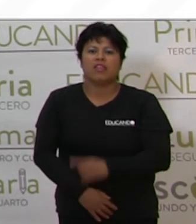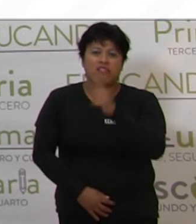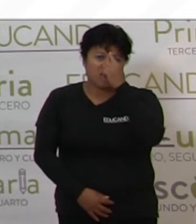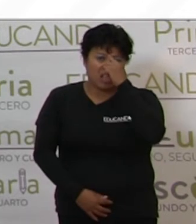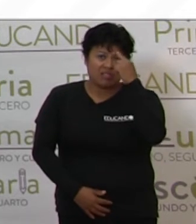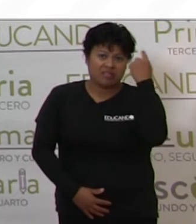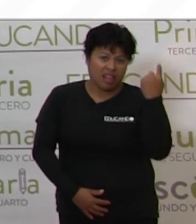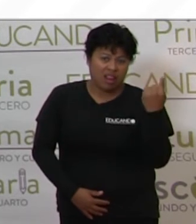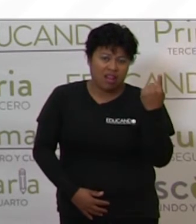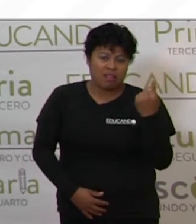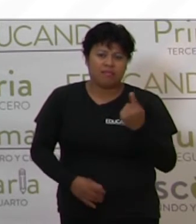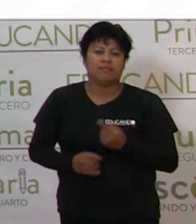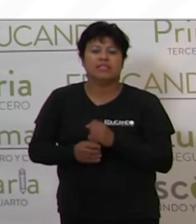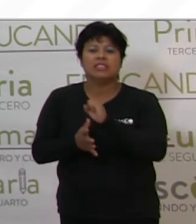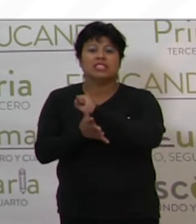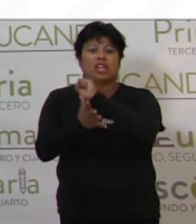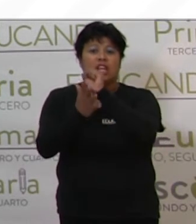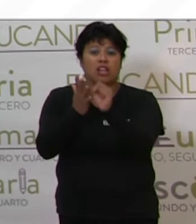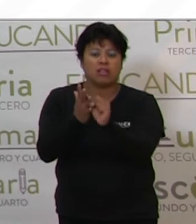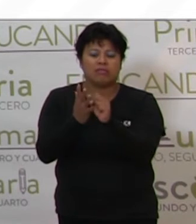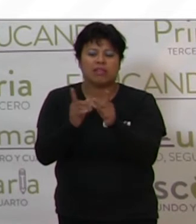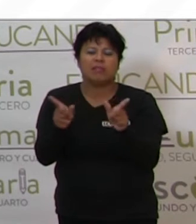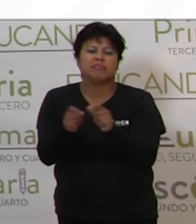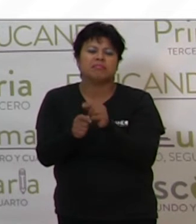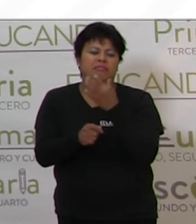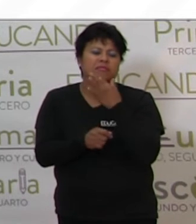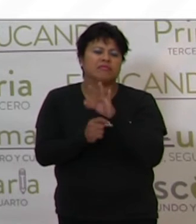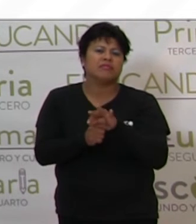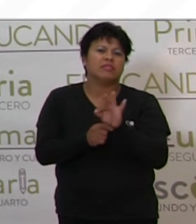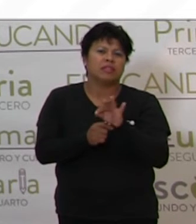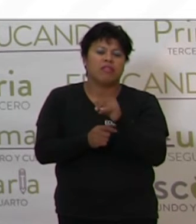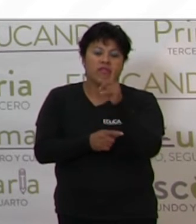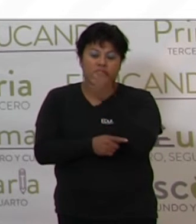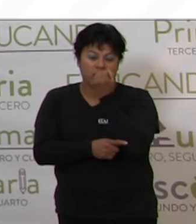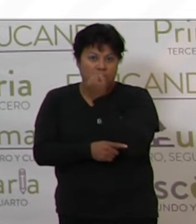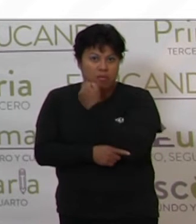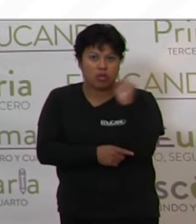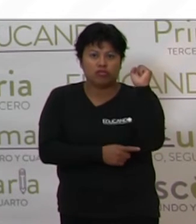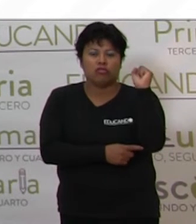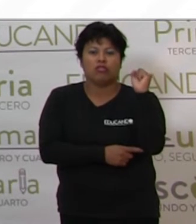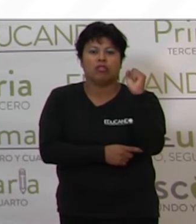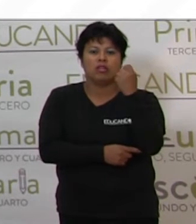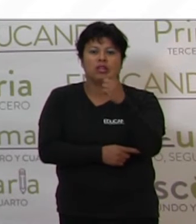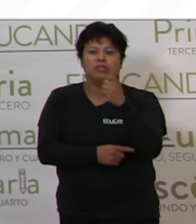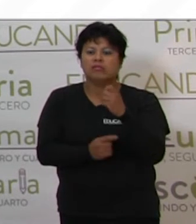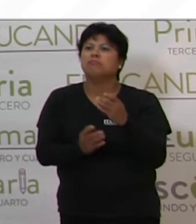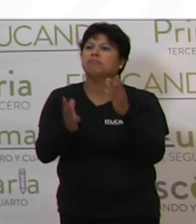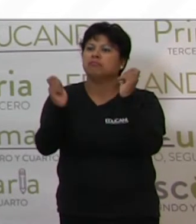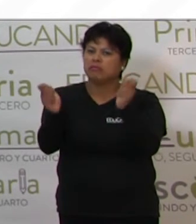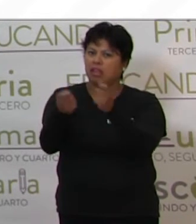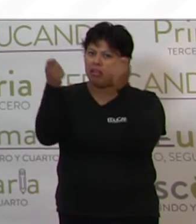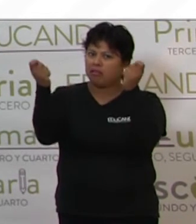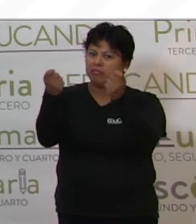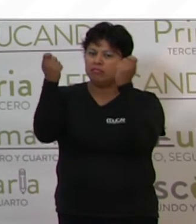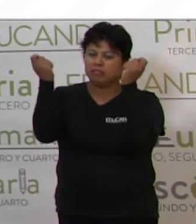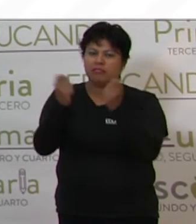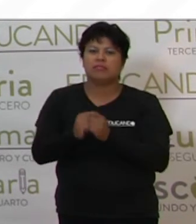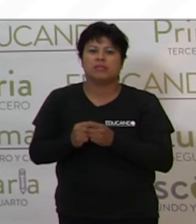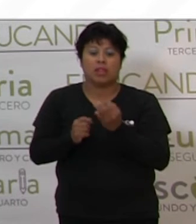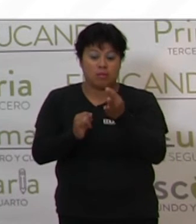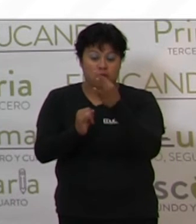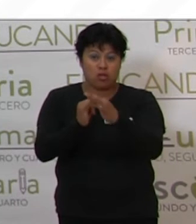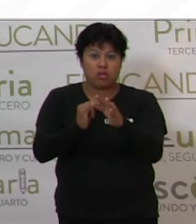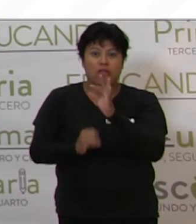fácil, el sinónimo es sencillo, famoso, el sinónimo es célebre, y por